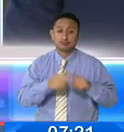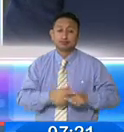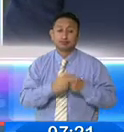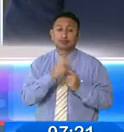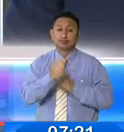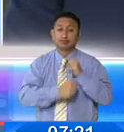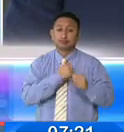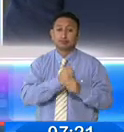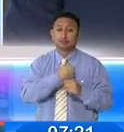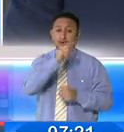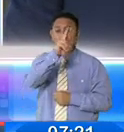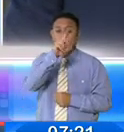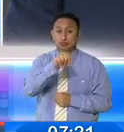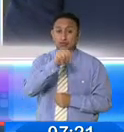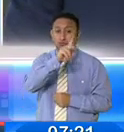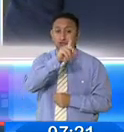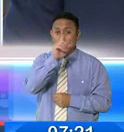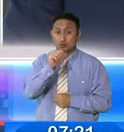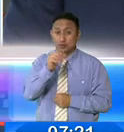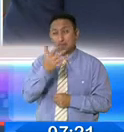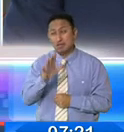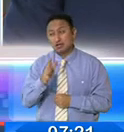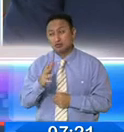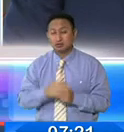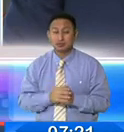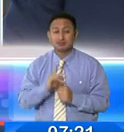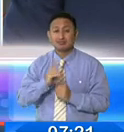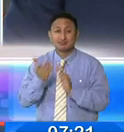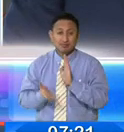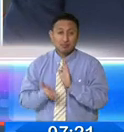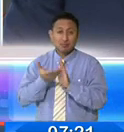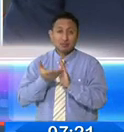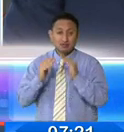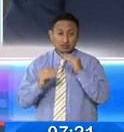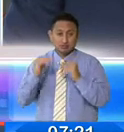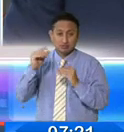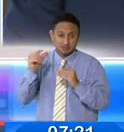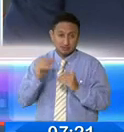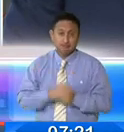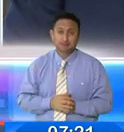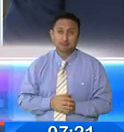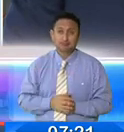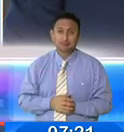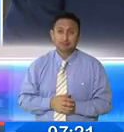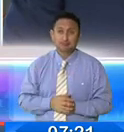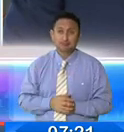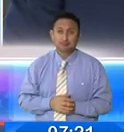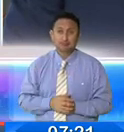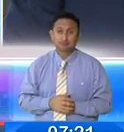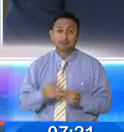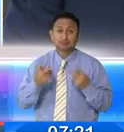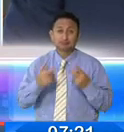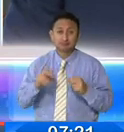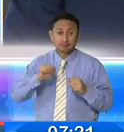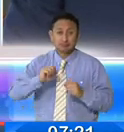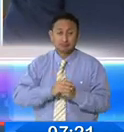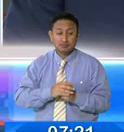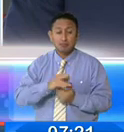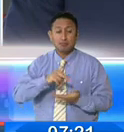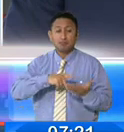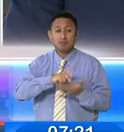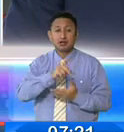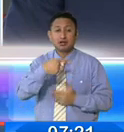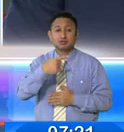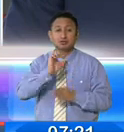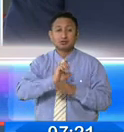2021, equivalente a lo que hubiera implicado una subida moderada del salario. Y al mismo tiempo vamos a dar una compensación a aquellos